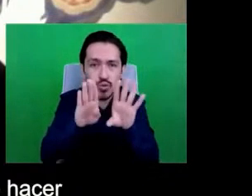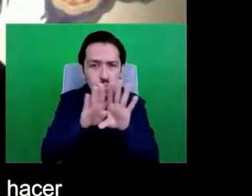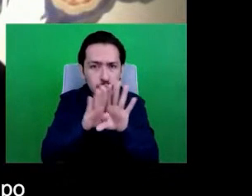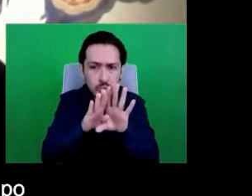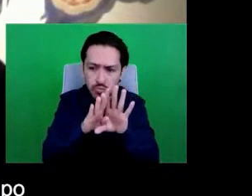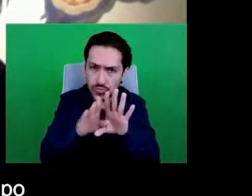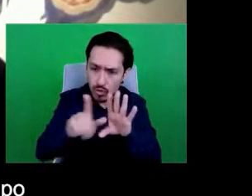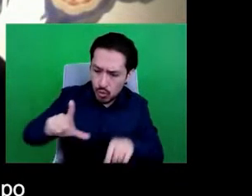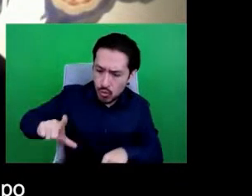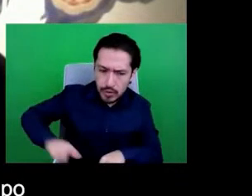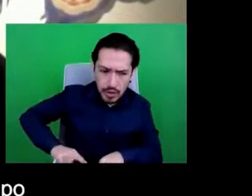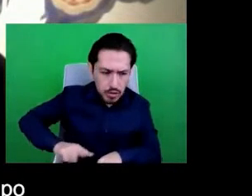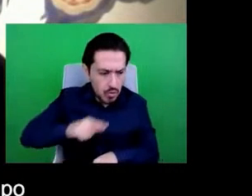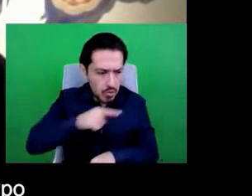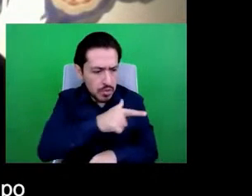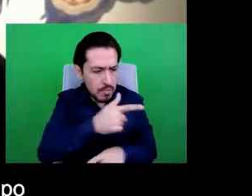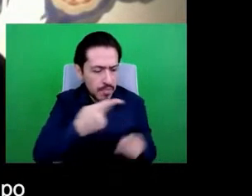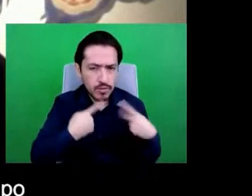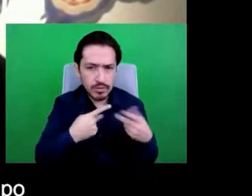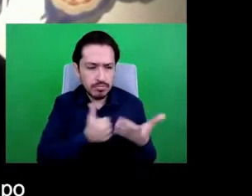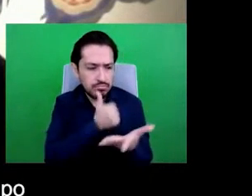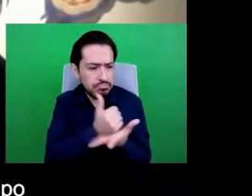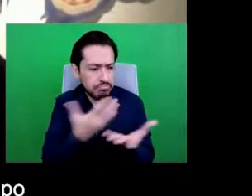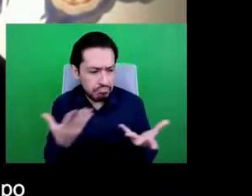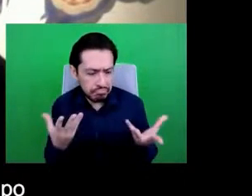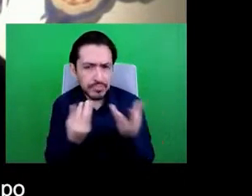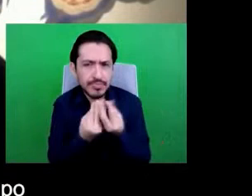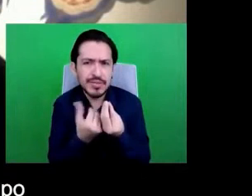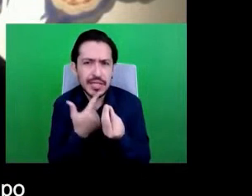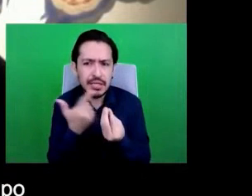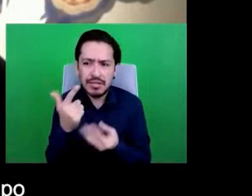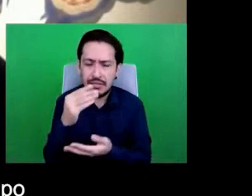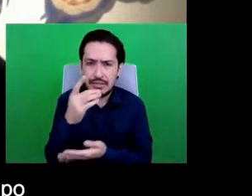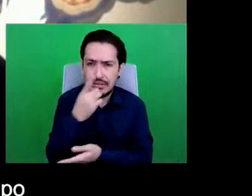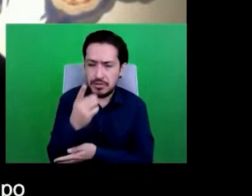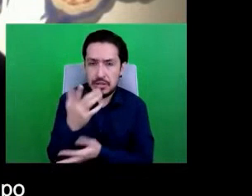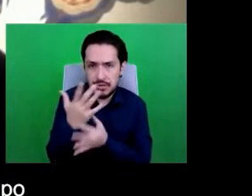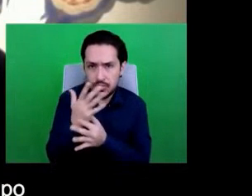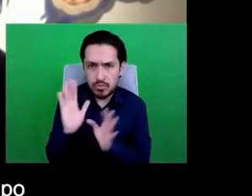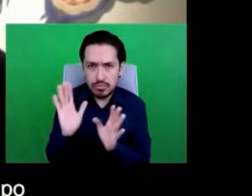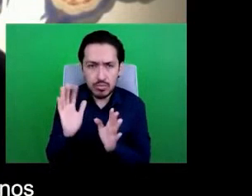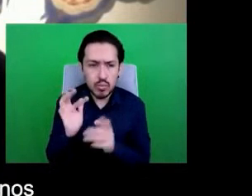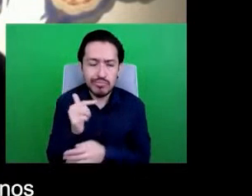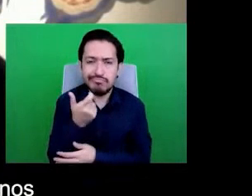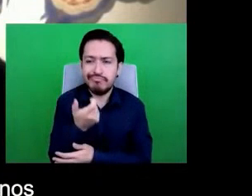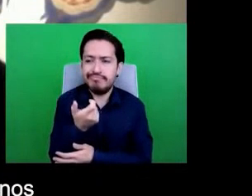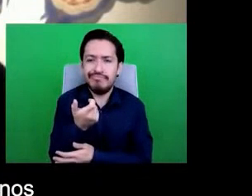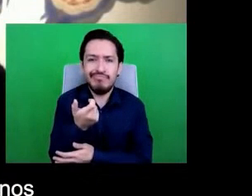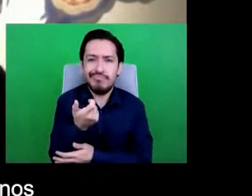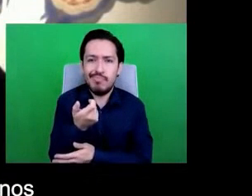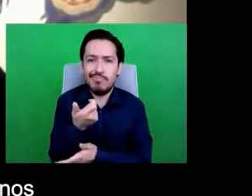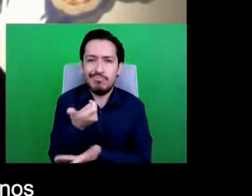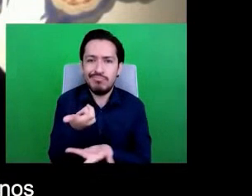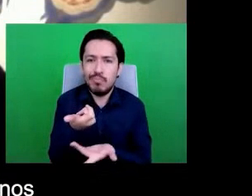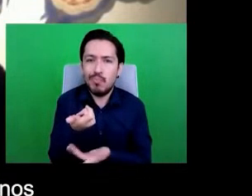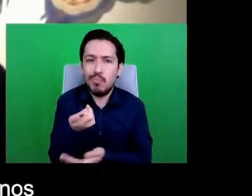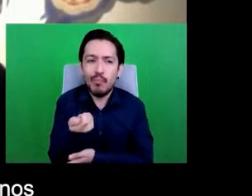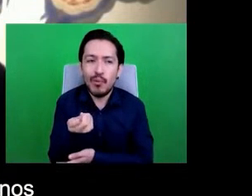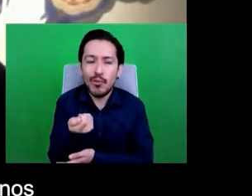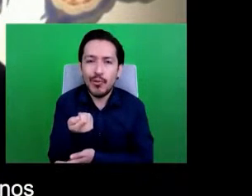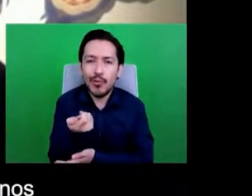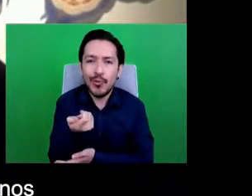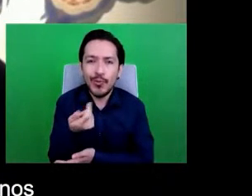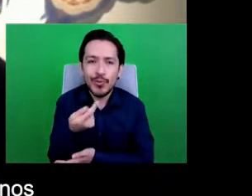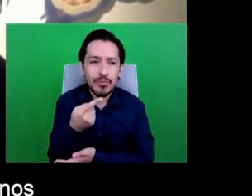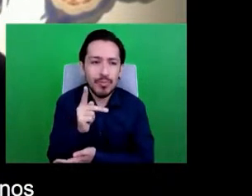ciudadanos. Él decía, tenemos pocos recursos y poco tiempo, así que cada vez que nosotros aventamos una piedra, tenemos que por lo